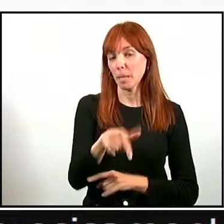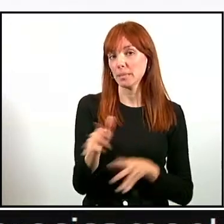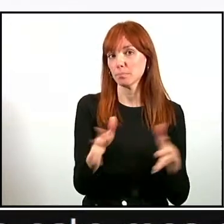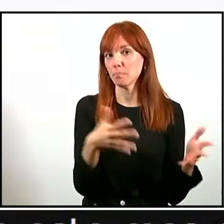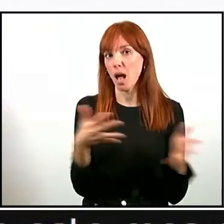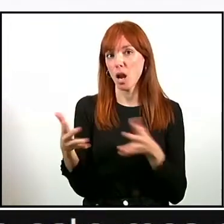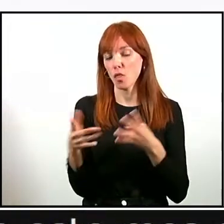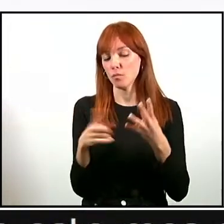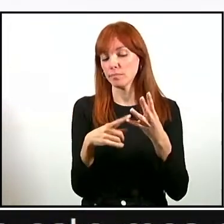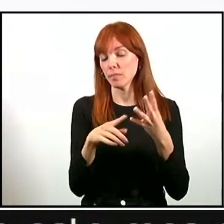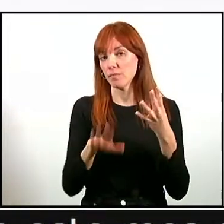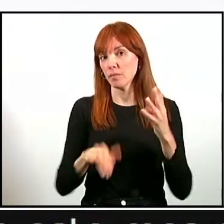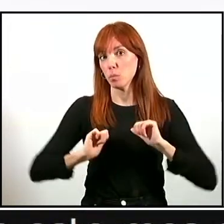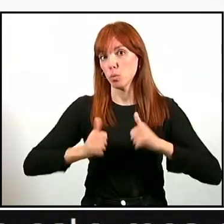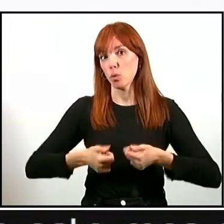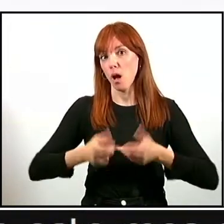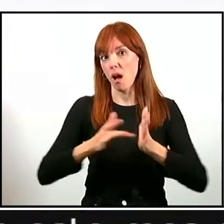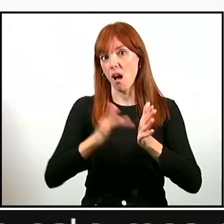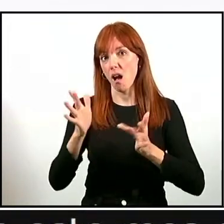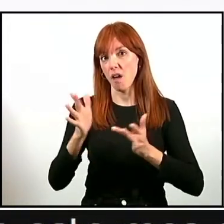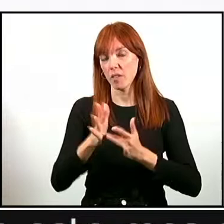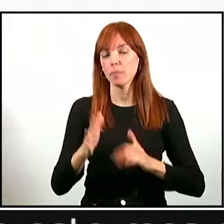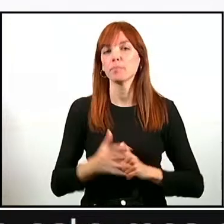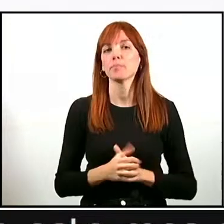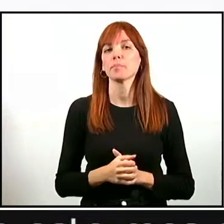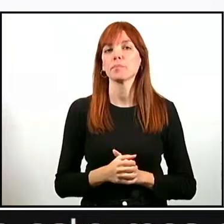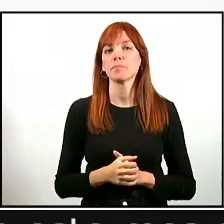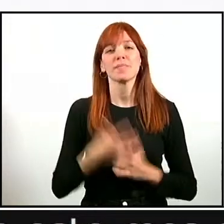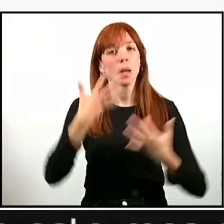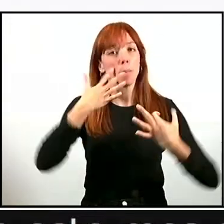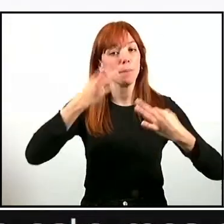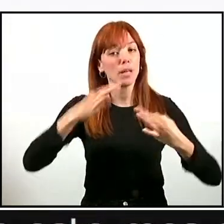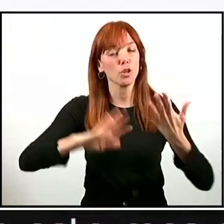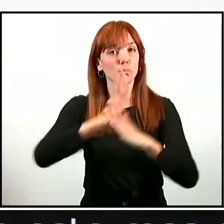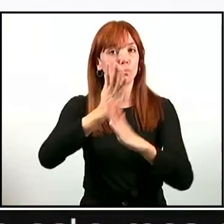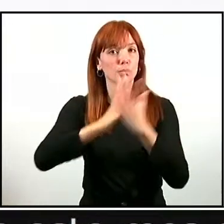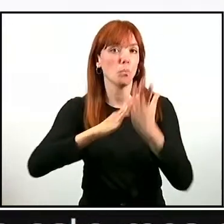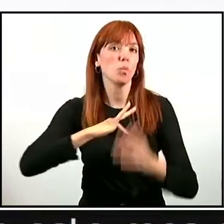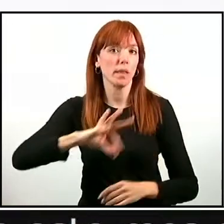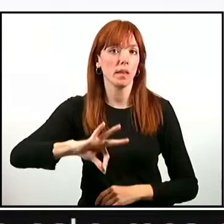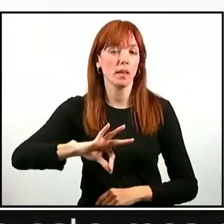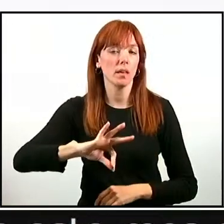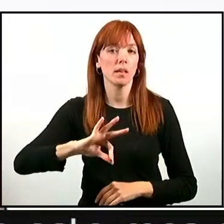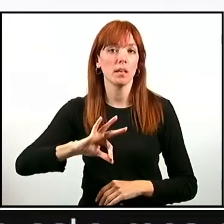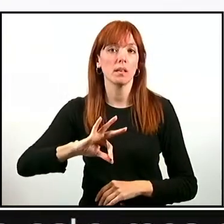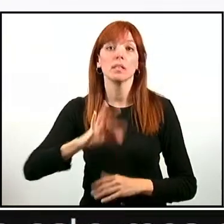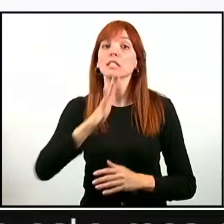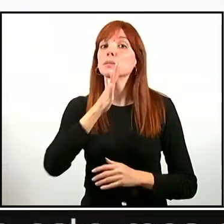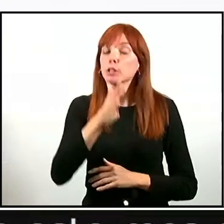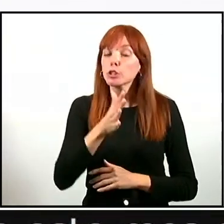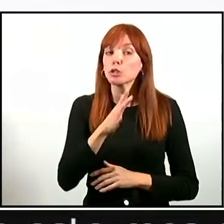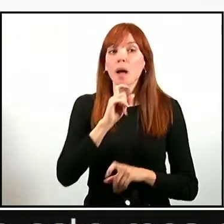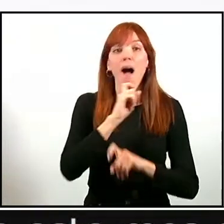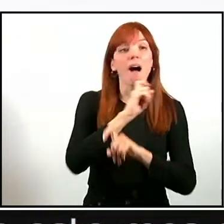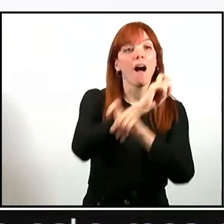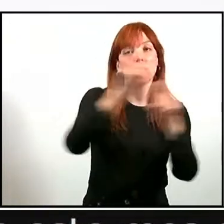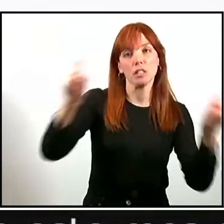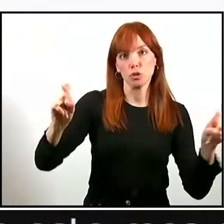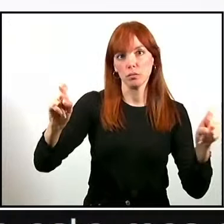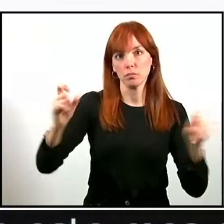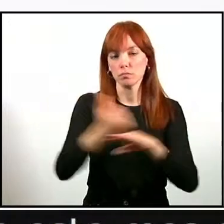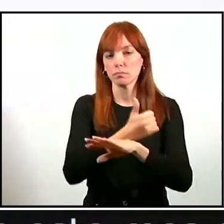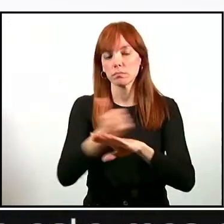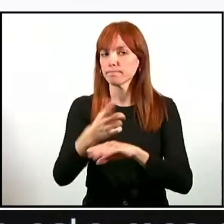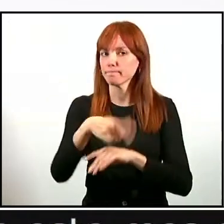marzo, finales de marzo, principios de abril. Hay peligro de incendio y por eso hacemos un llamamiento a